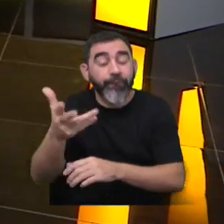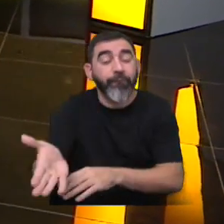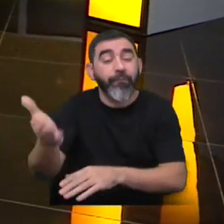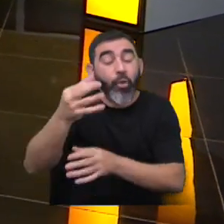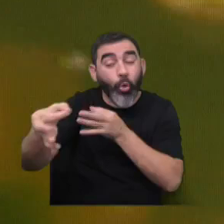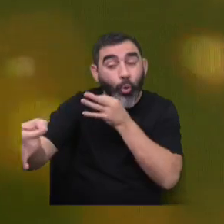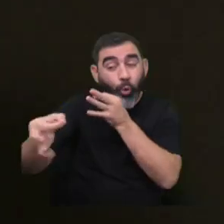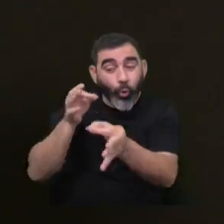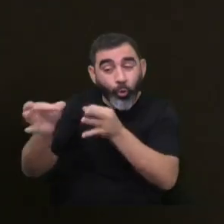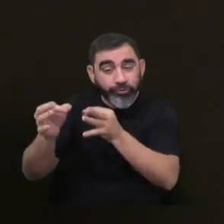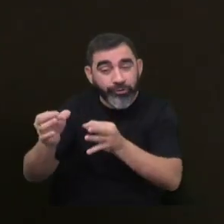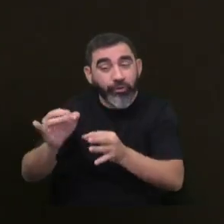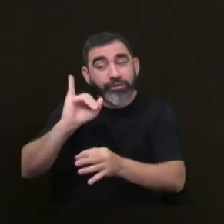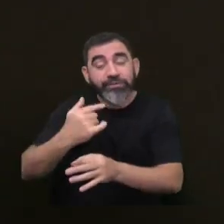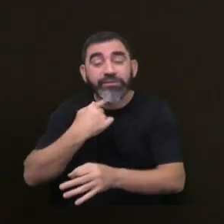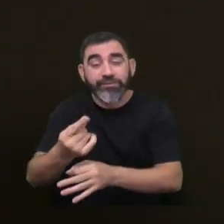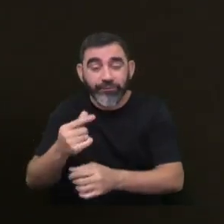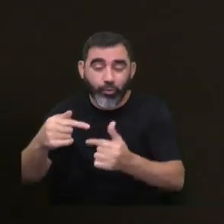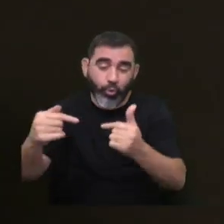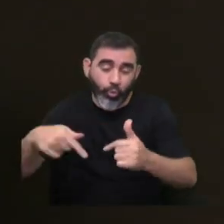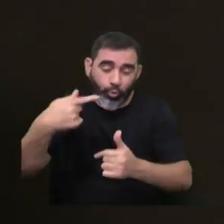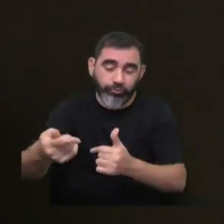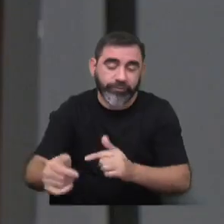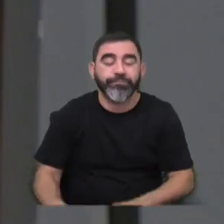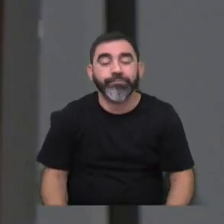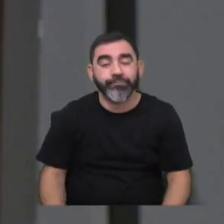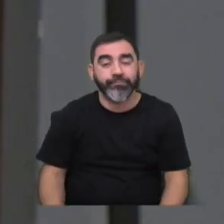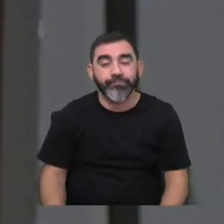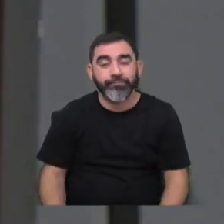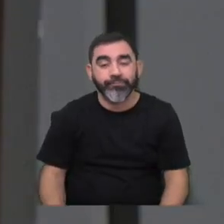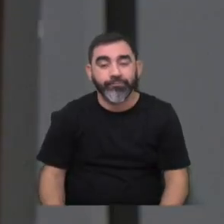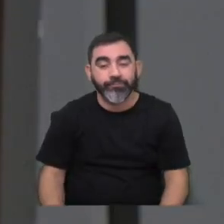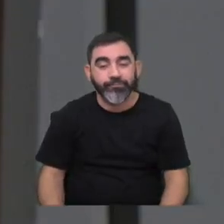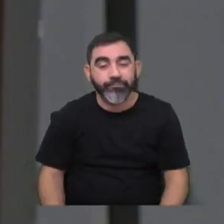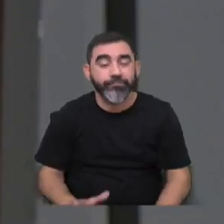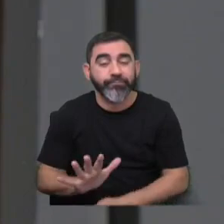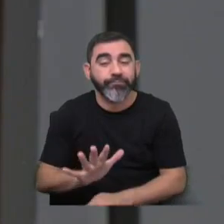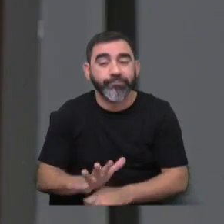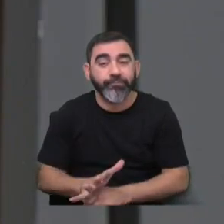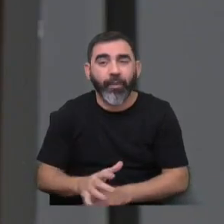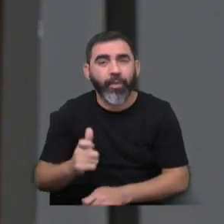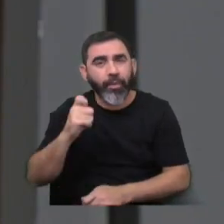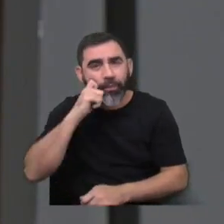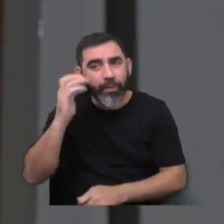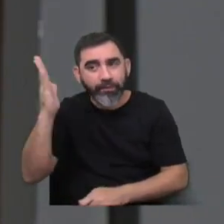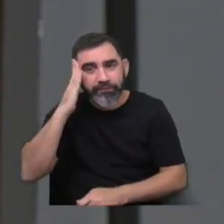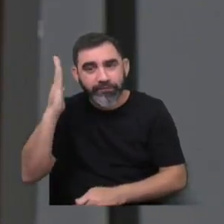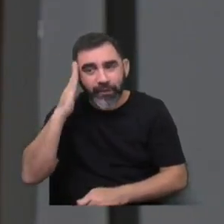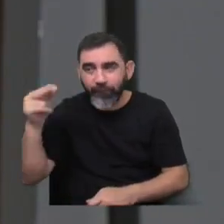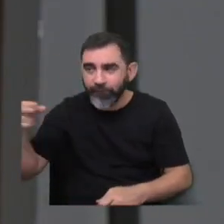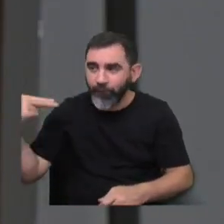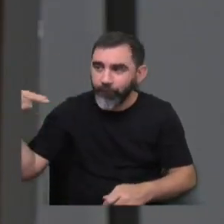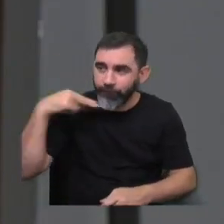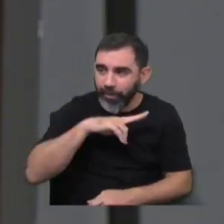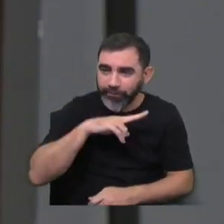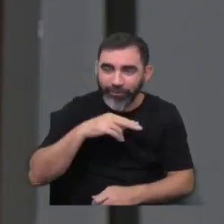consejos para que sí funcionen otras estrategias. Totalmente. Sí. Es como ese meme que dice, ¿qué edad tenías cuando te enteraste que claro, la